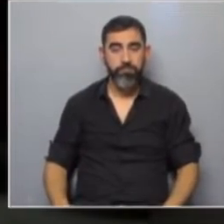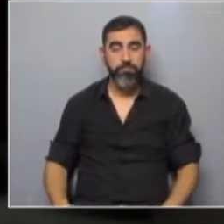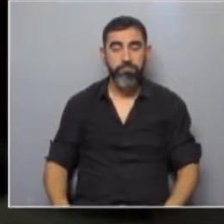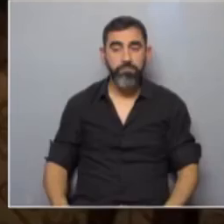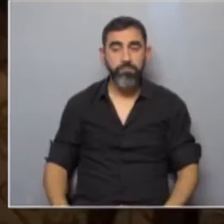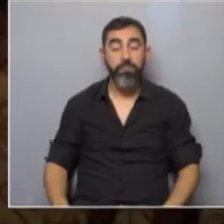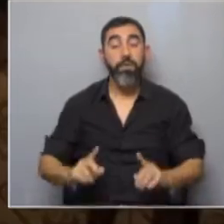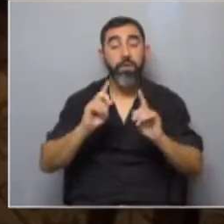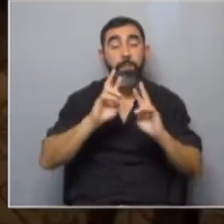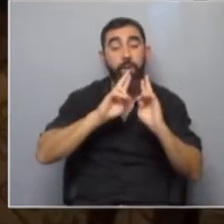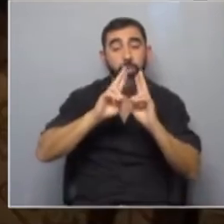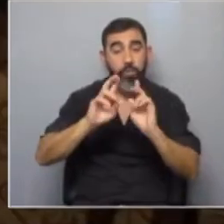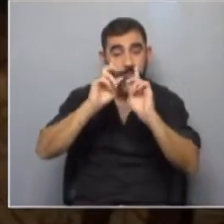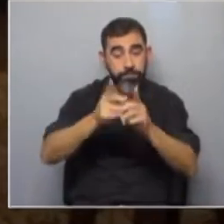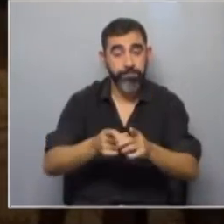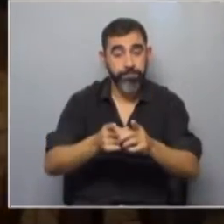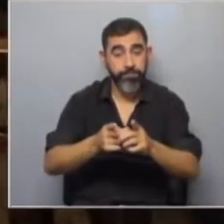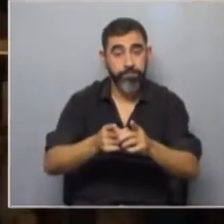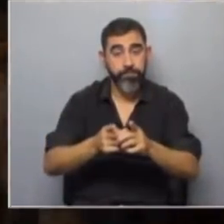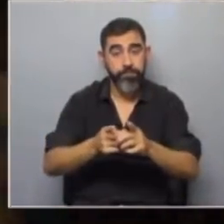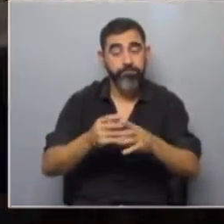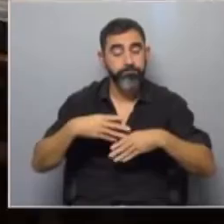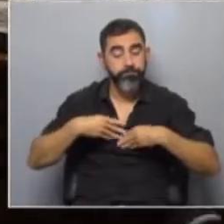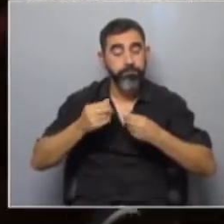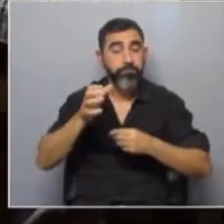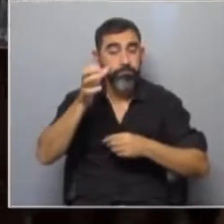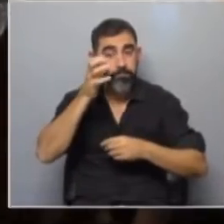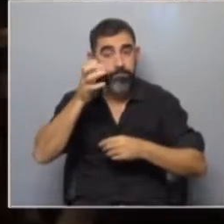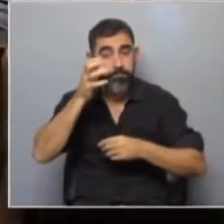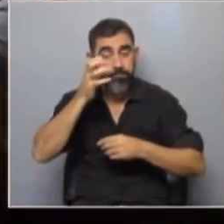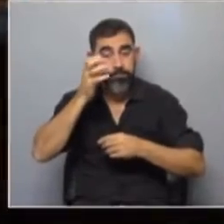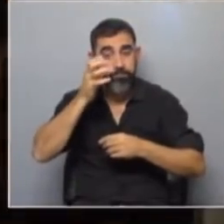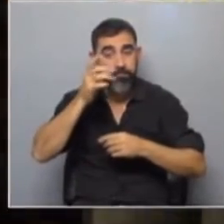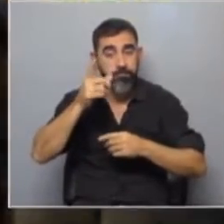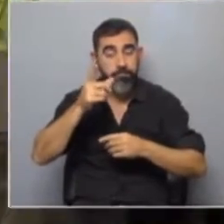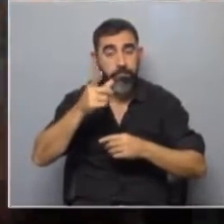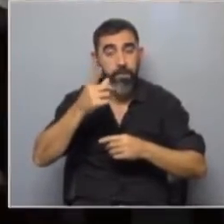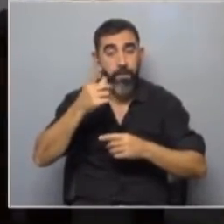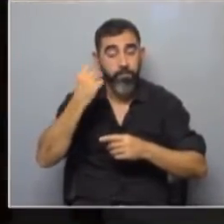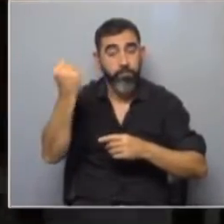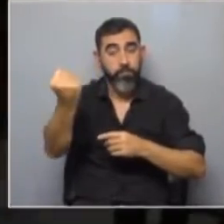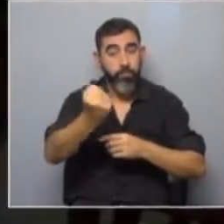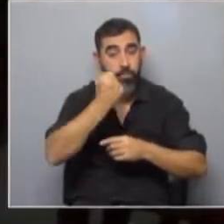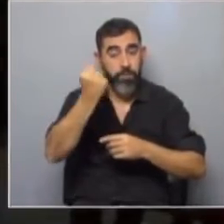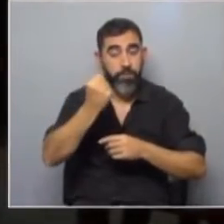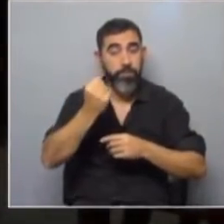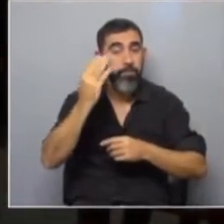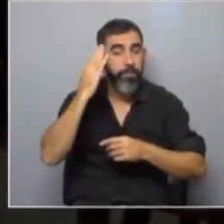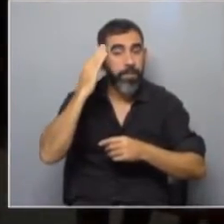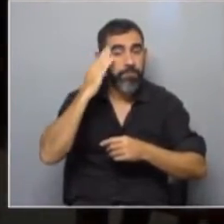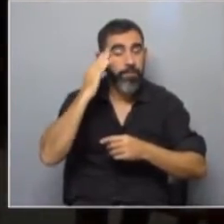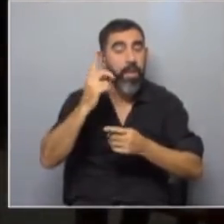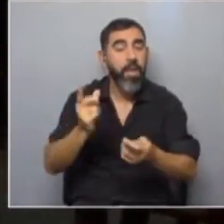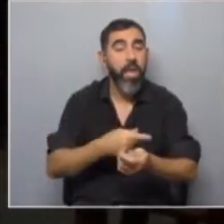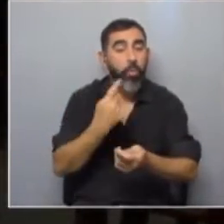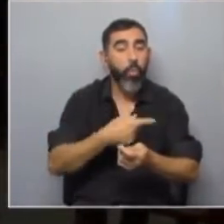Otro resultado que vimos es que la percepción de riesgo fue una variable sumamente relevante para predecir las